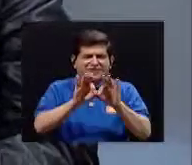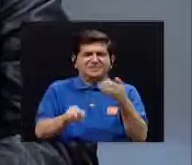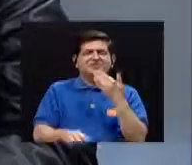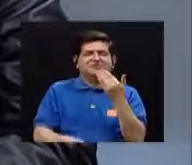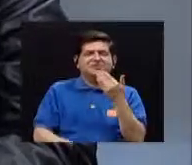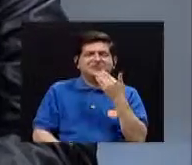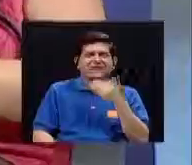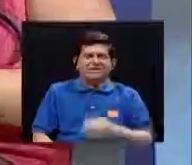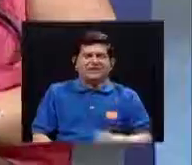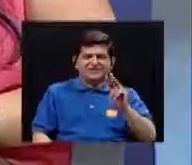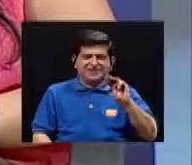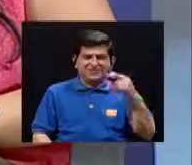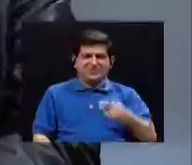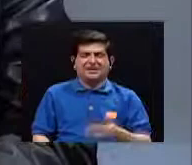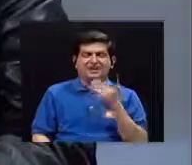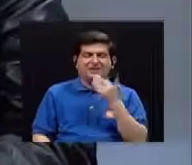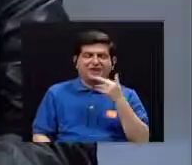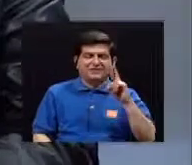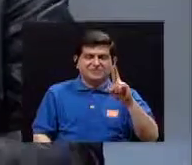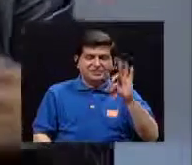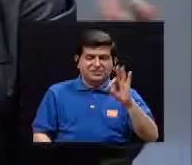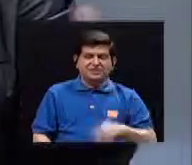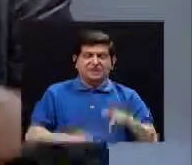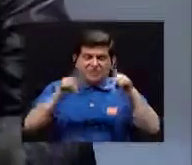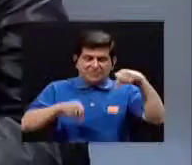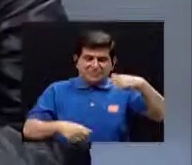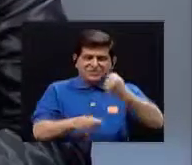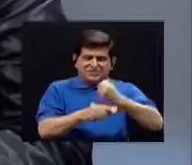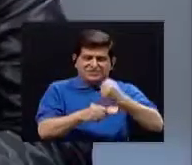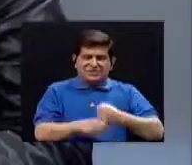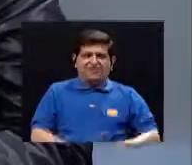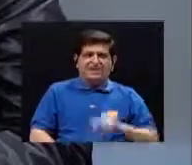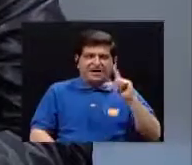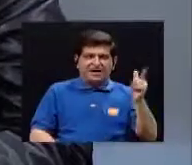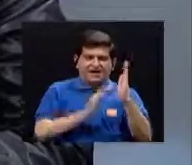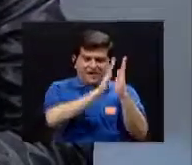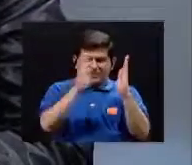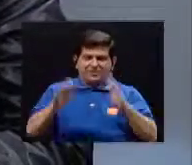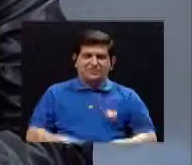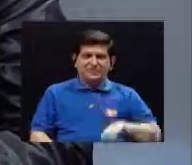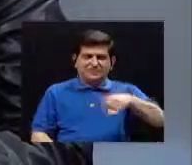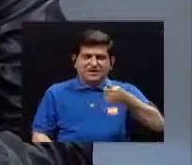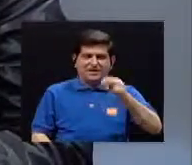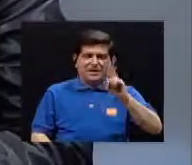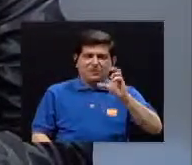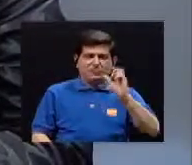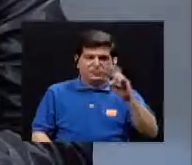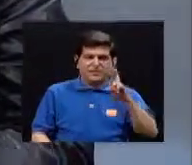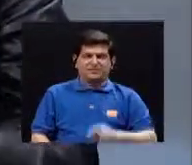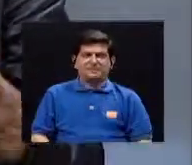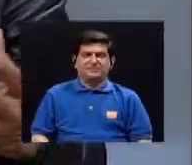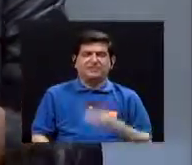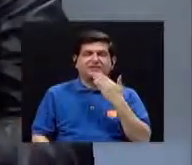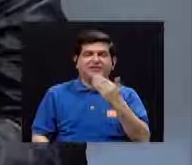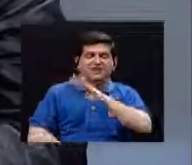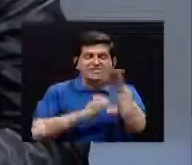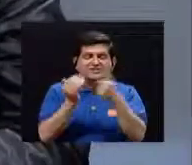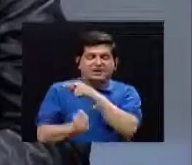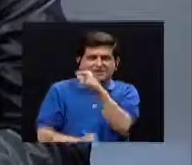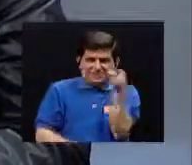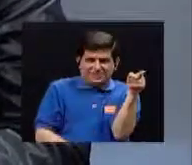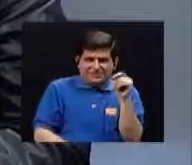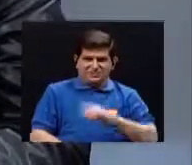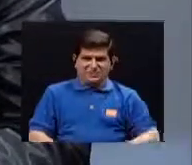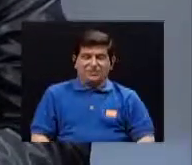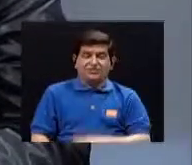muchas gracias gracias y gracias a los compañeros del set de lunes del sistema tec en el canal loser y por supuesto gracias